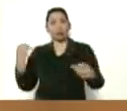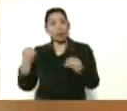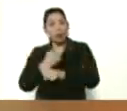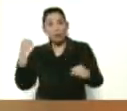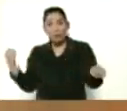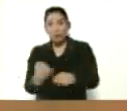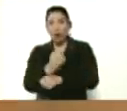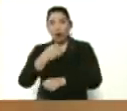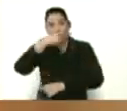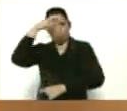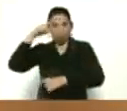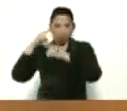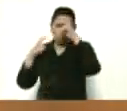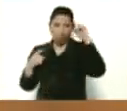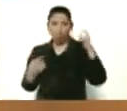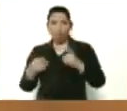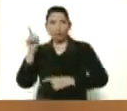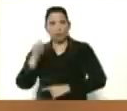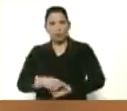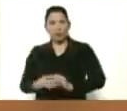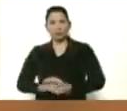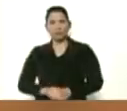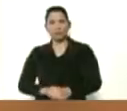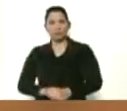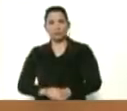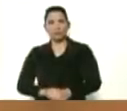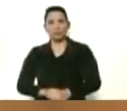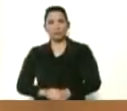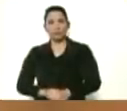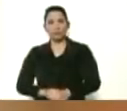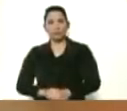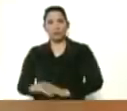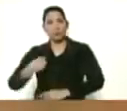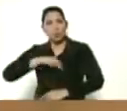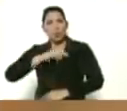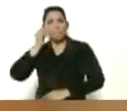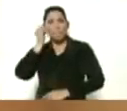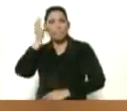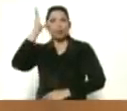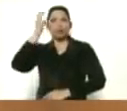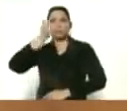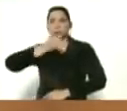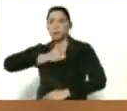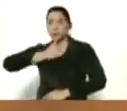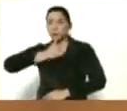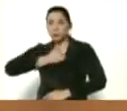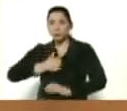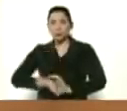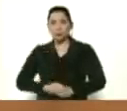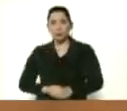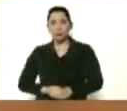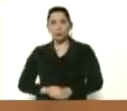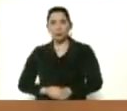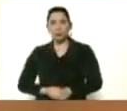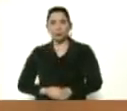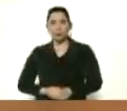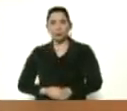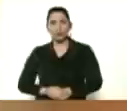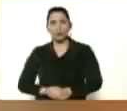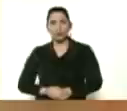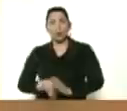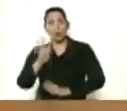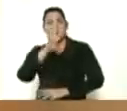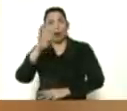el trabajo, mucho la apuesta de nuestra capacidad de aguante y de resistencia para que por